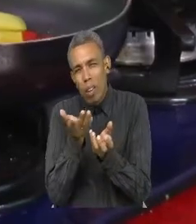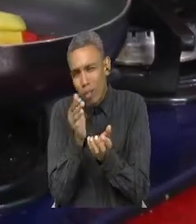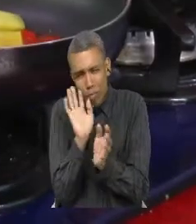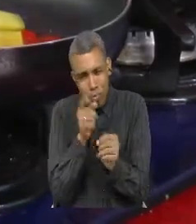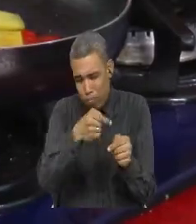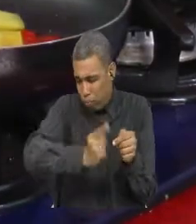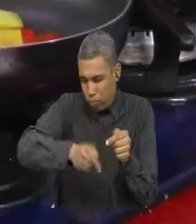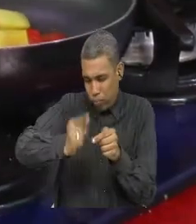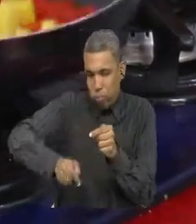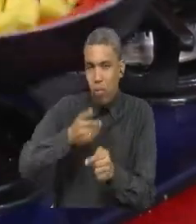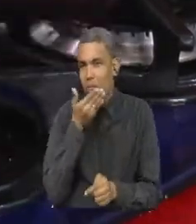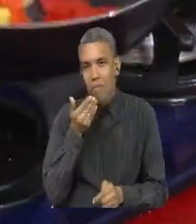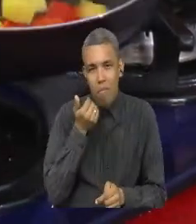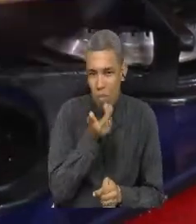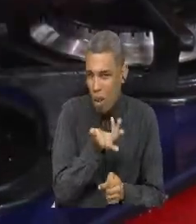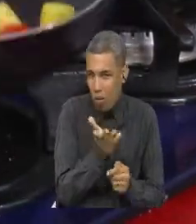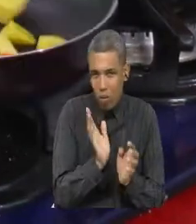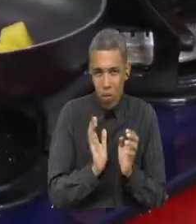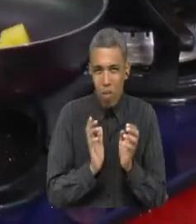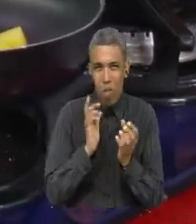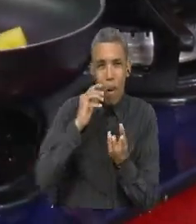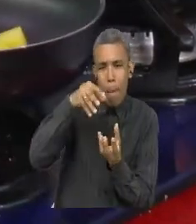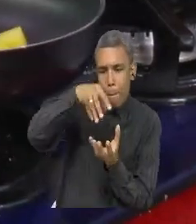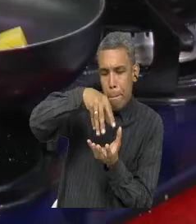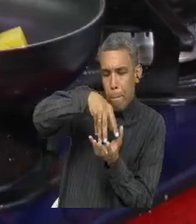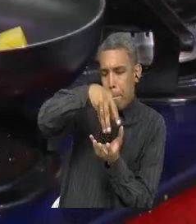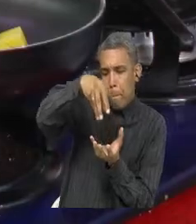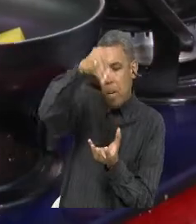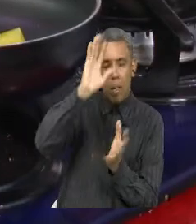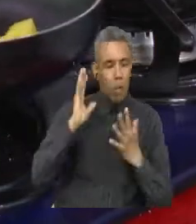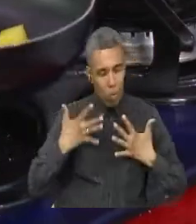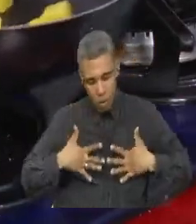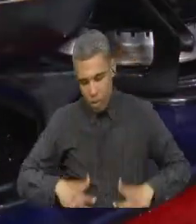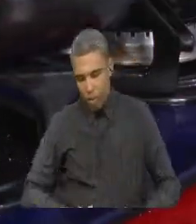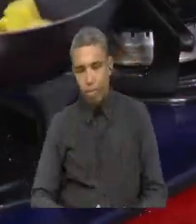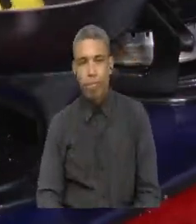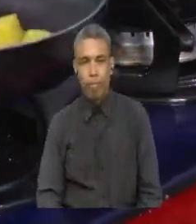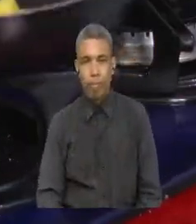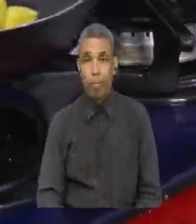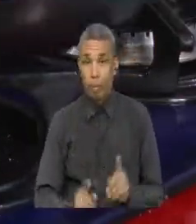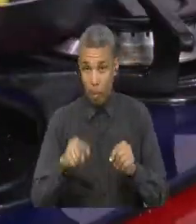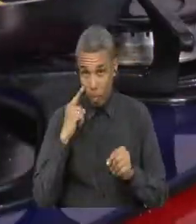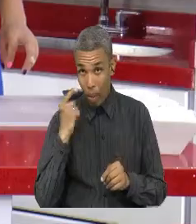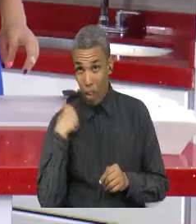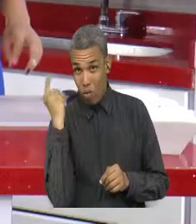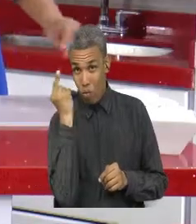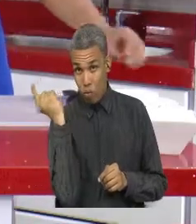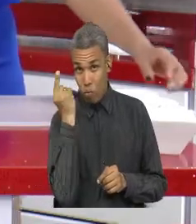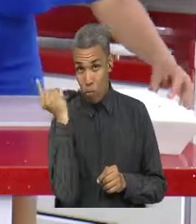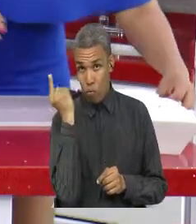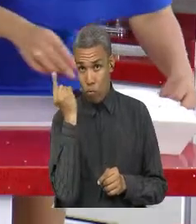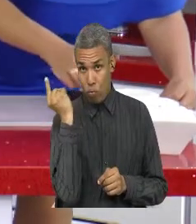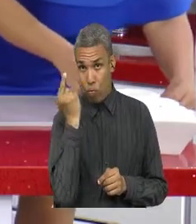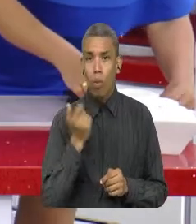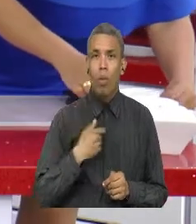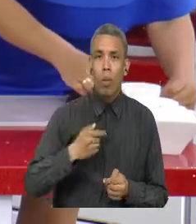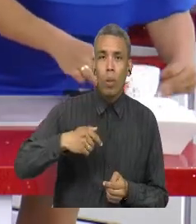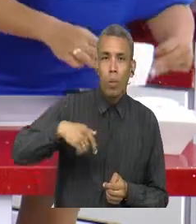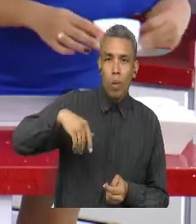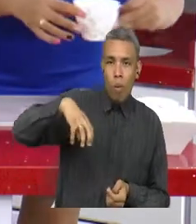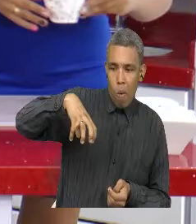mango. Sí. Acá lo estamos haciendo rápidamente. Y el jugo de naranja, si quieres me colaboras, Roche. Con el juguito de